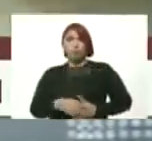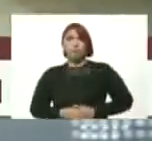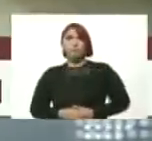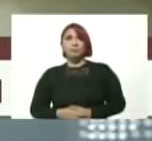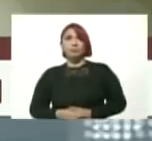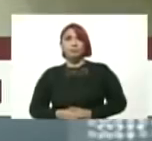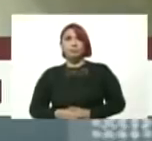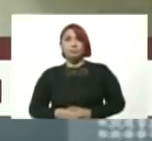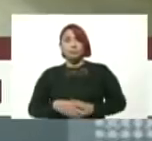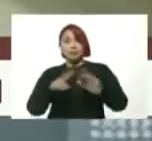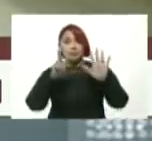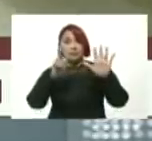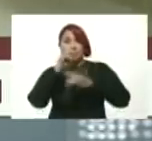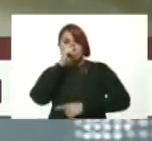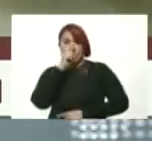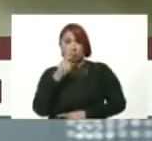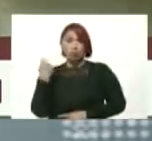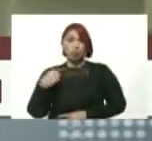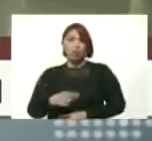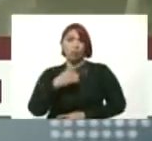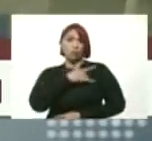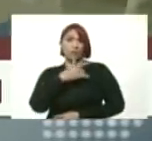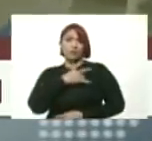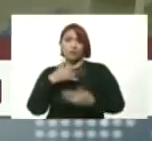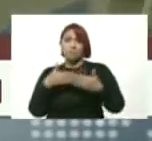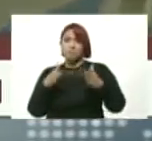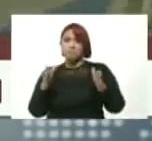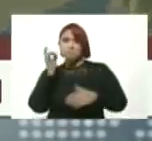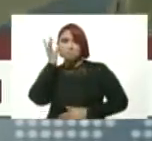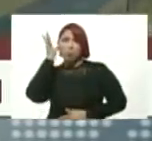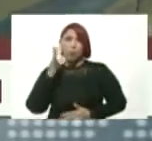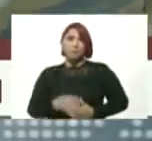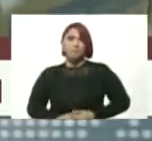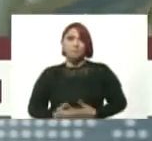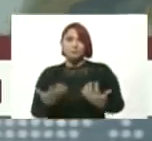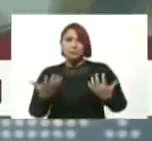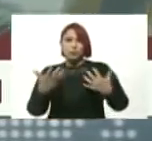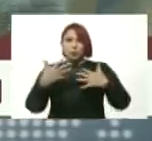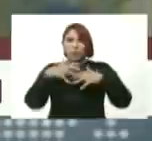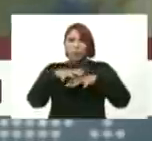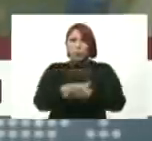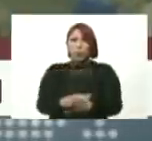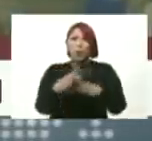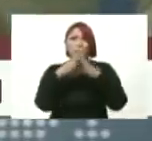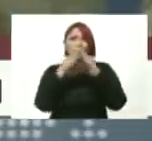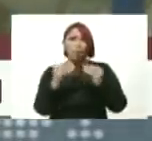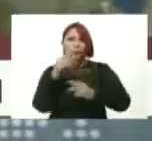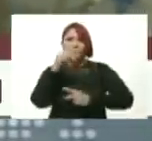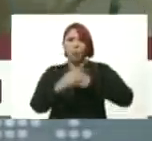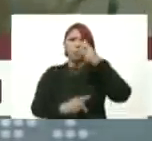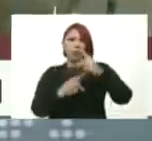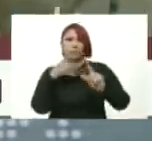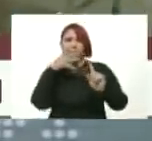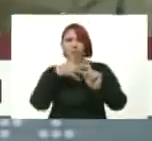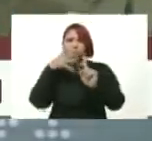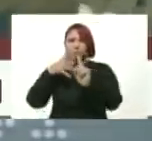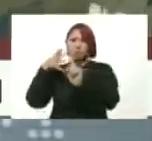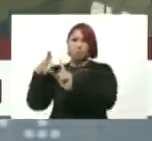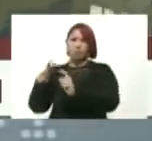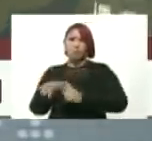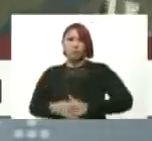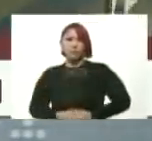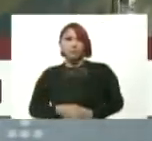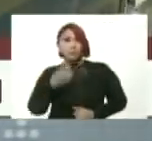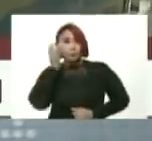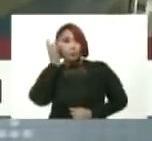siete añitos tienen la universidad fue la integración de todos los programas de formación y